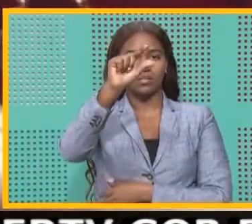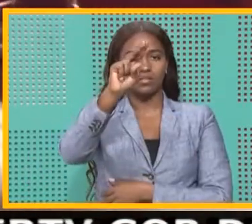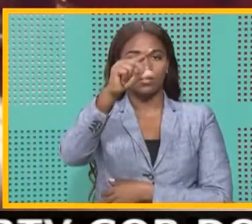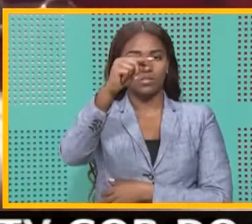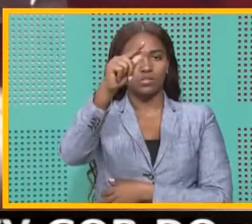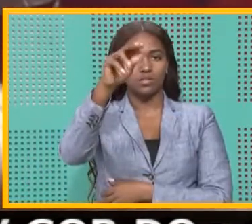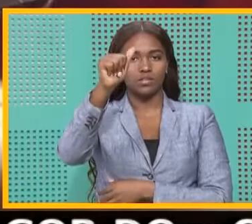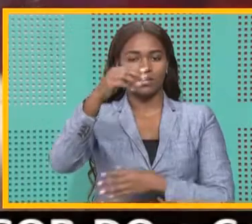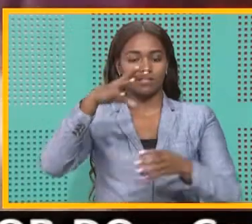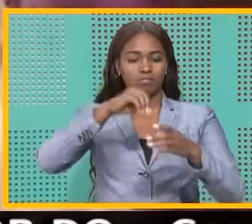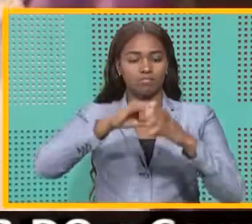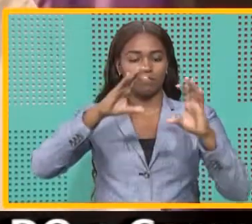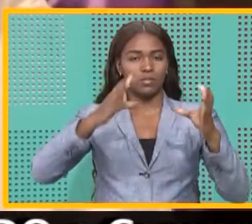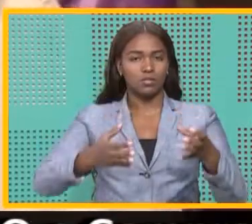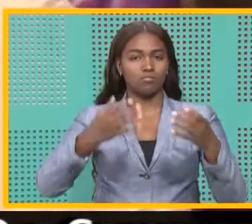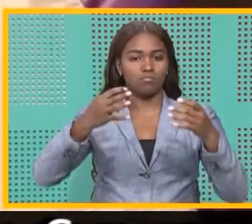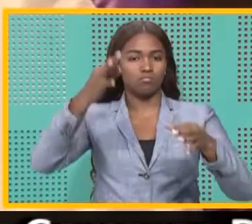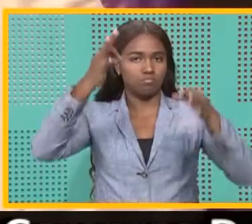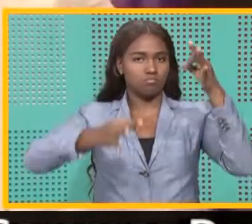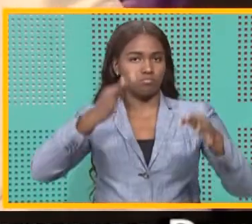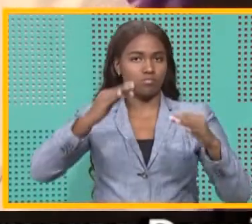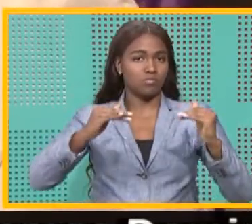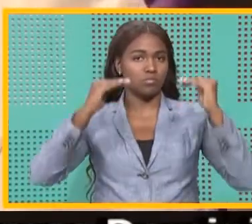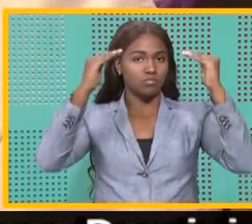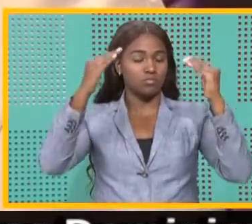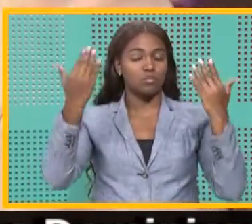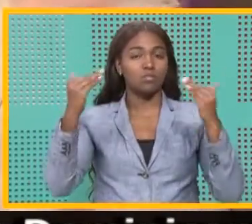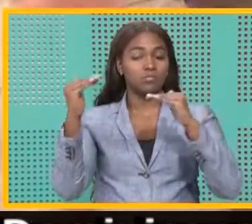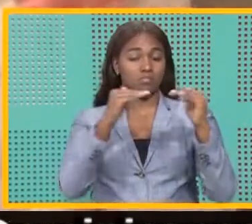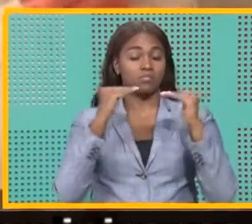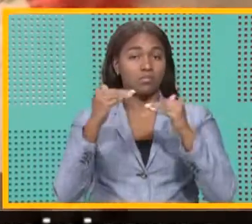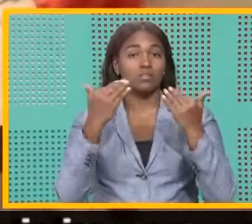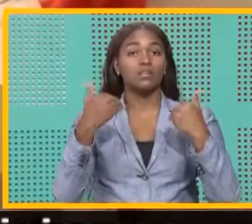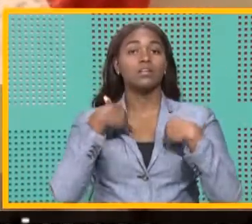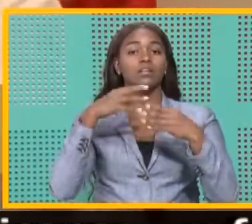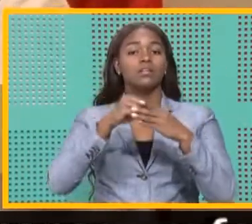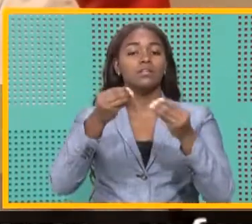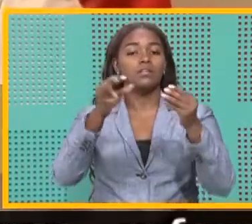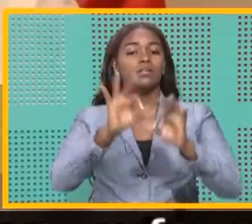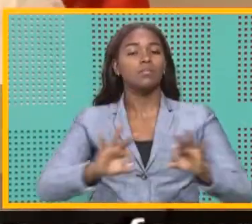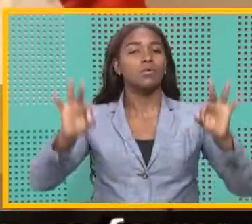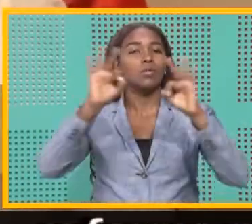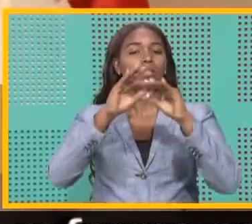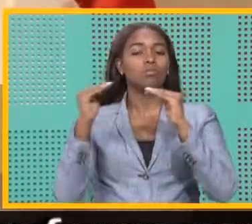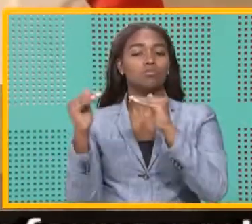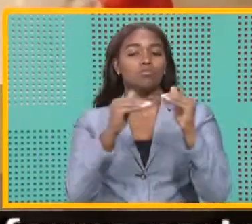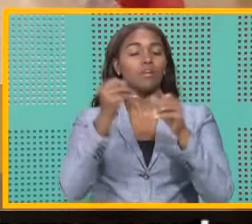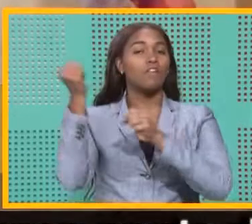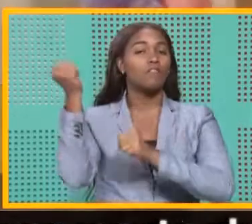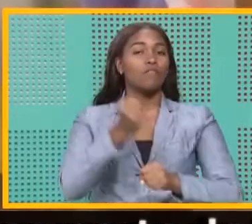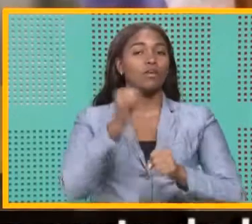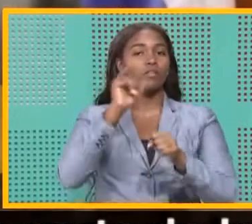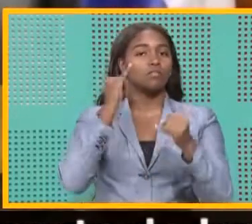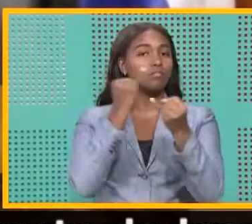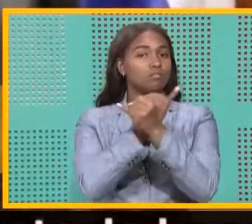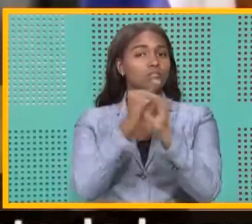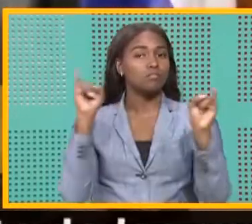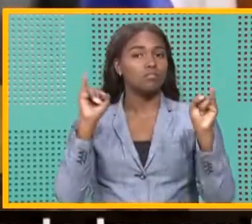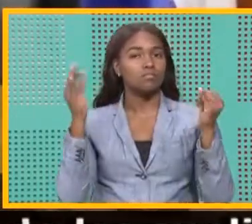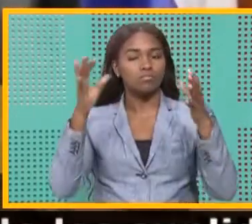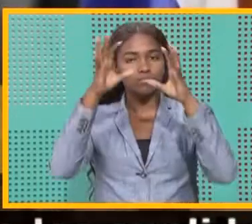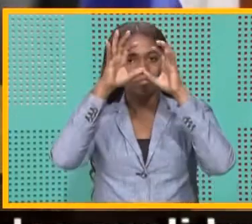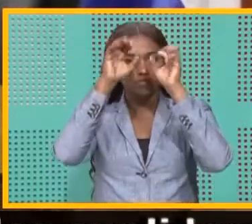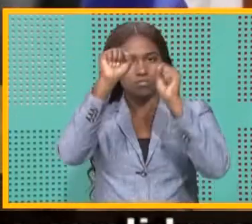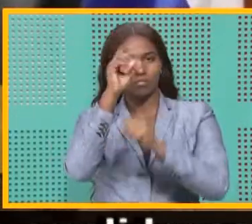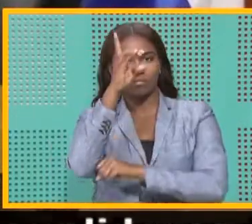Suprema Corte de Justicia. Consciente de la importancia de tener un sistema de justicia fuerte e independiente, el